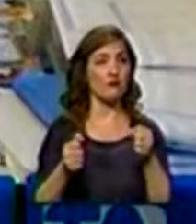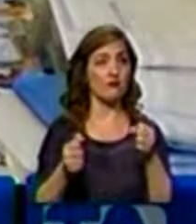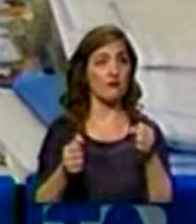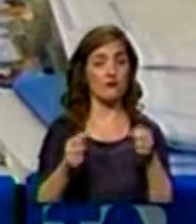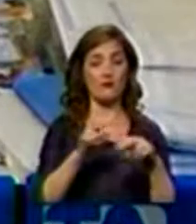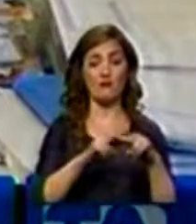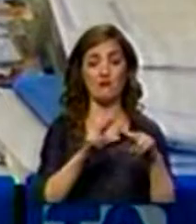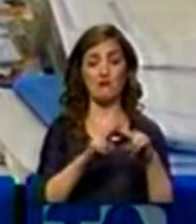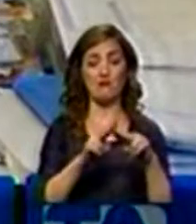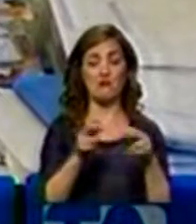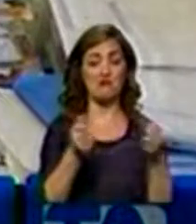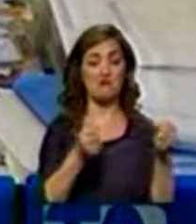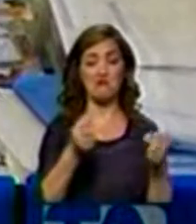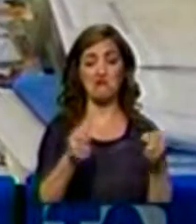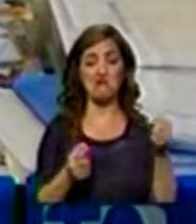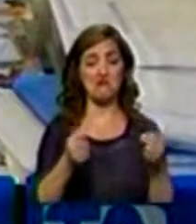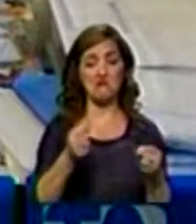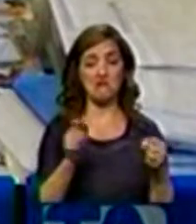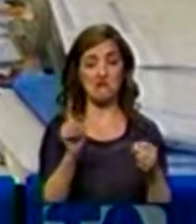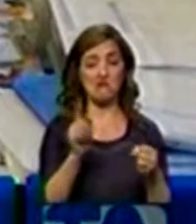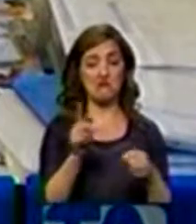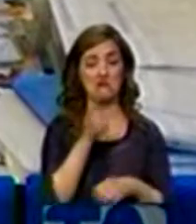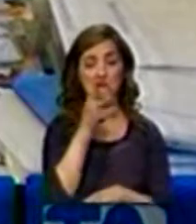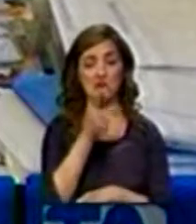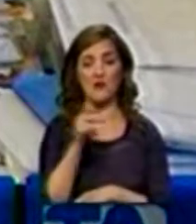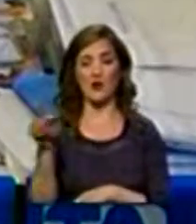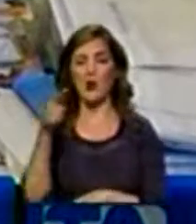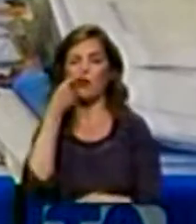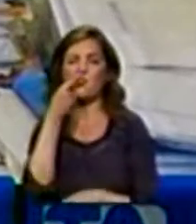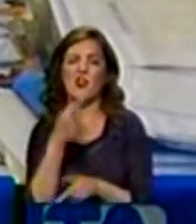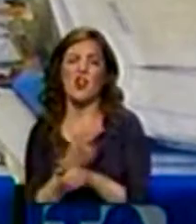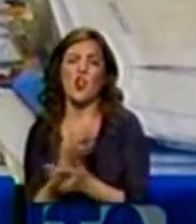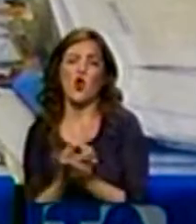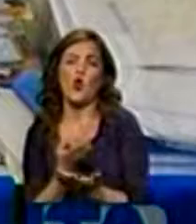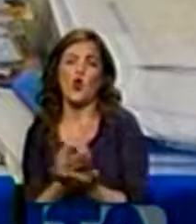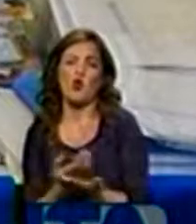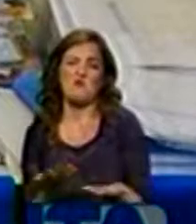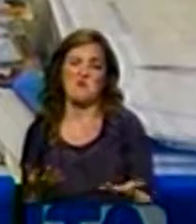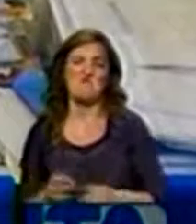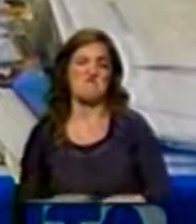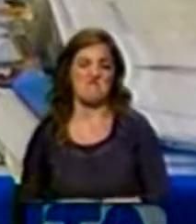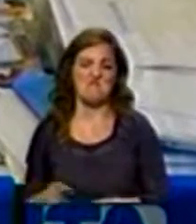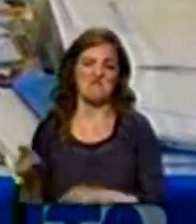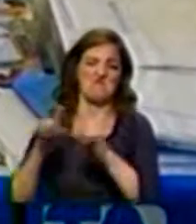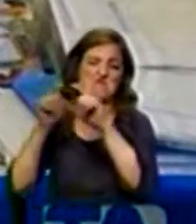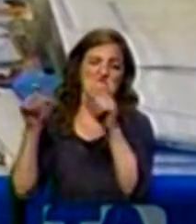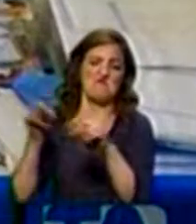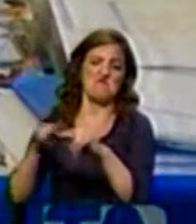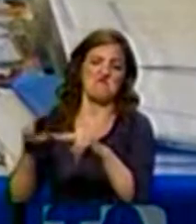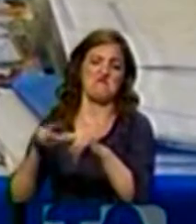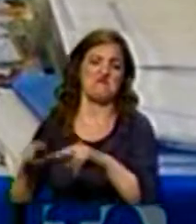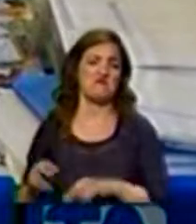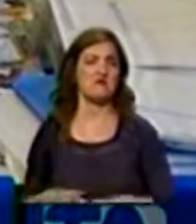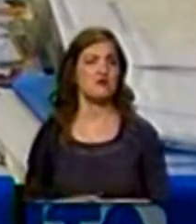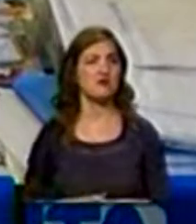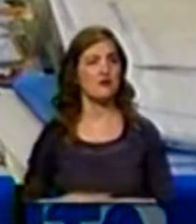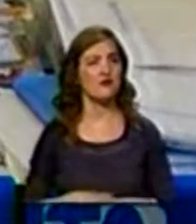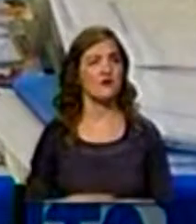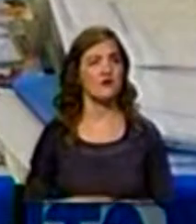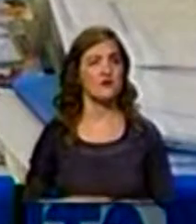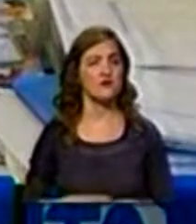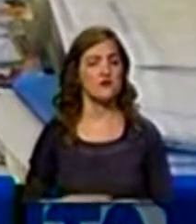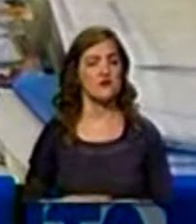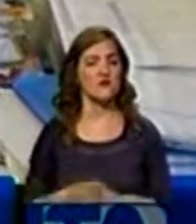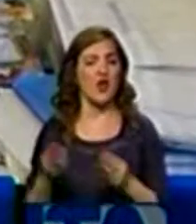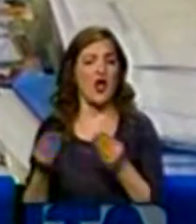taxis. Nuevamente el gremio lo que está haciendo es privilegiando sus intereses económicos en detrimento de la calidad